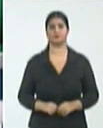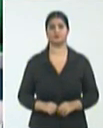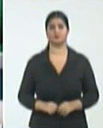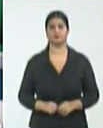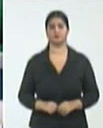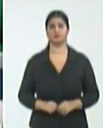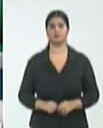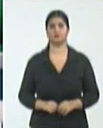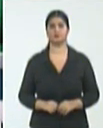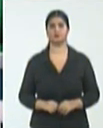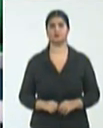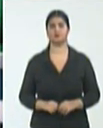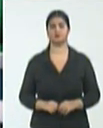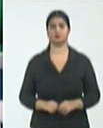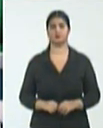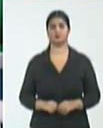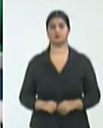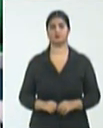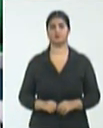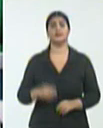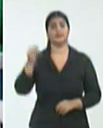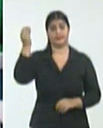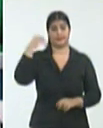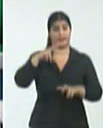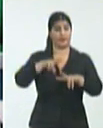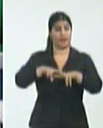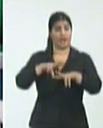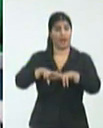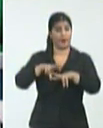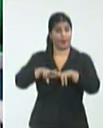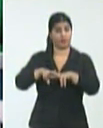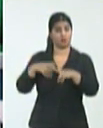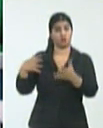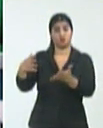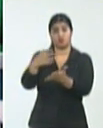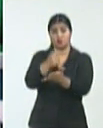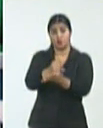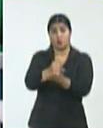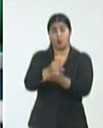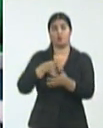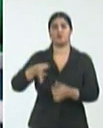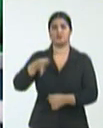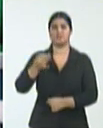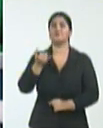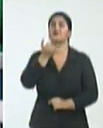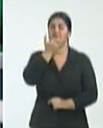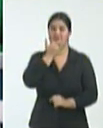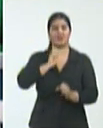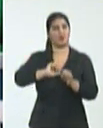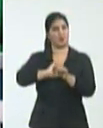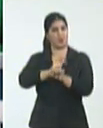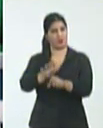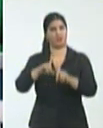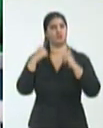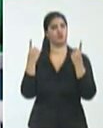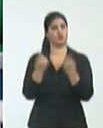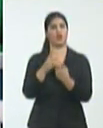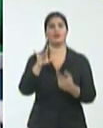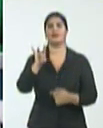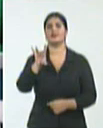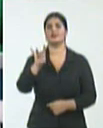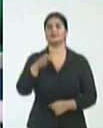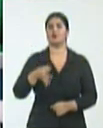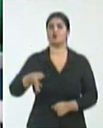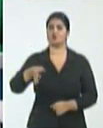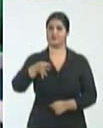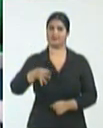correspondencia con la transmisión que ha caracterizado La Habana en sus 15 municipios. En la provincia